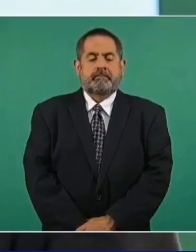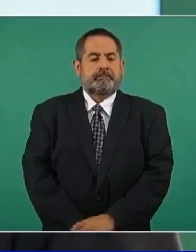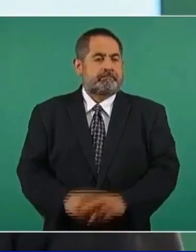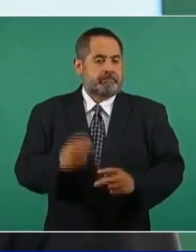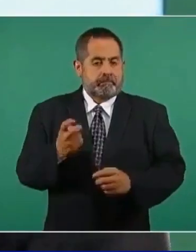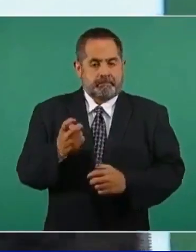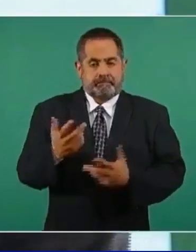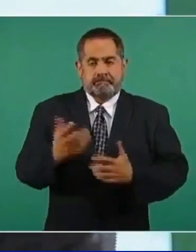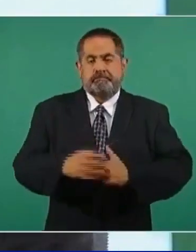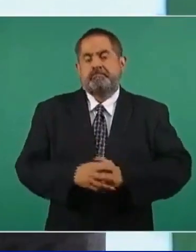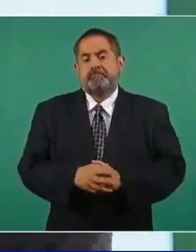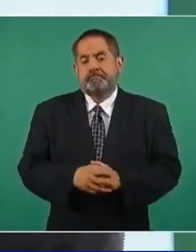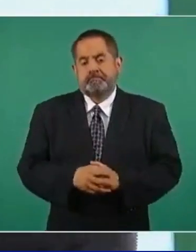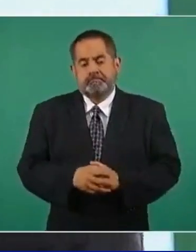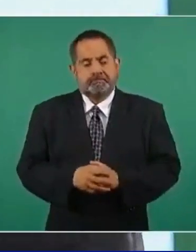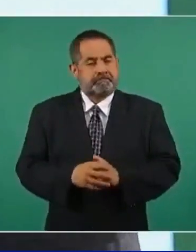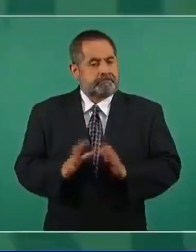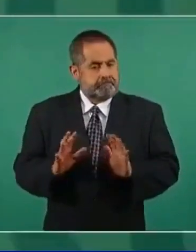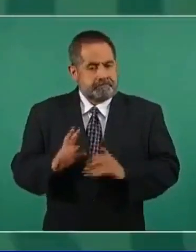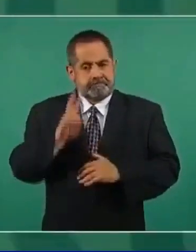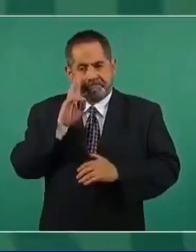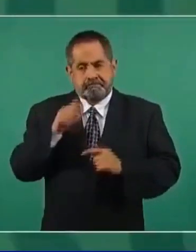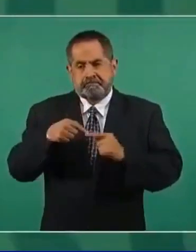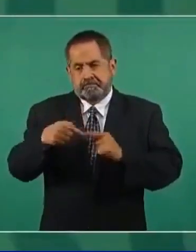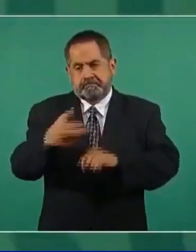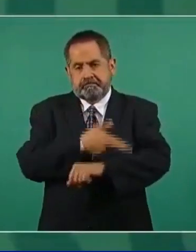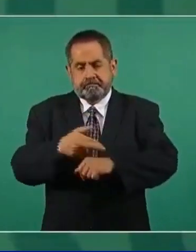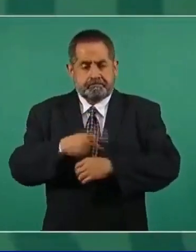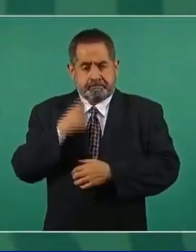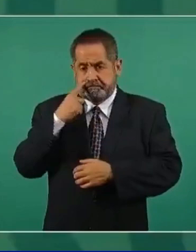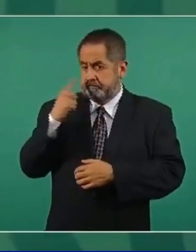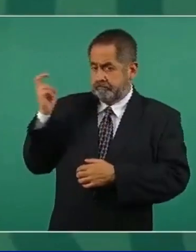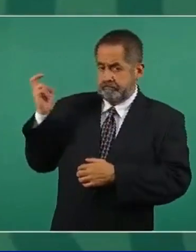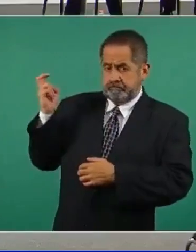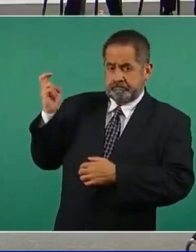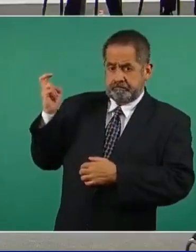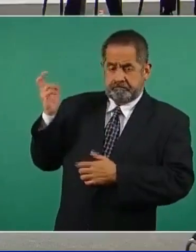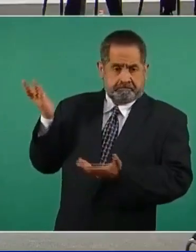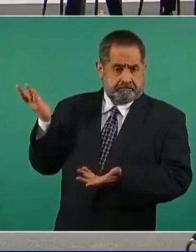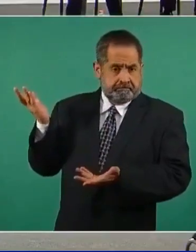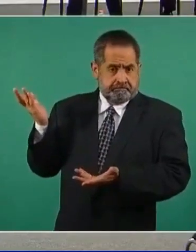Entonces, vamos a resolverlo, pero esto es,